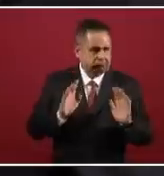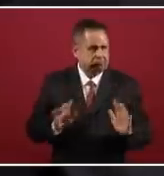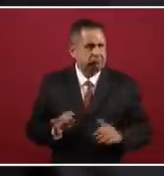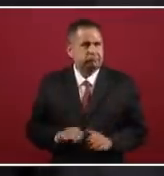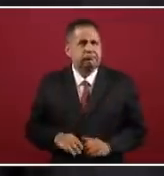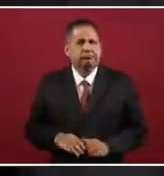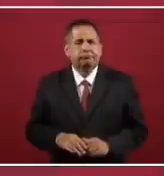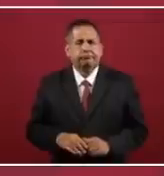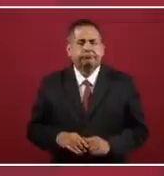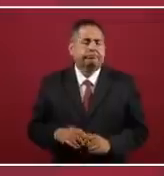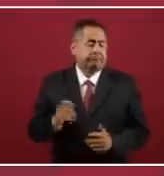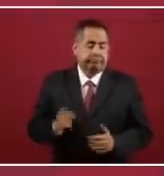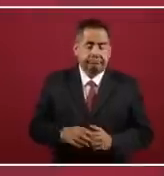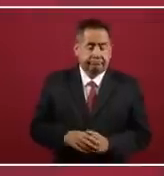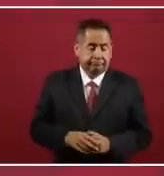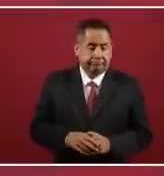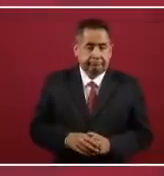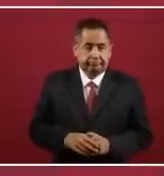que